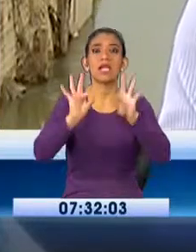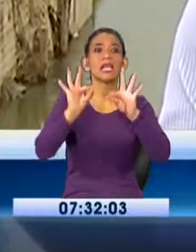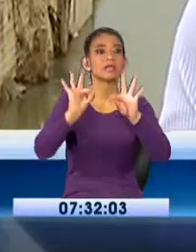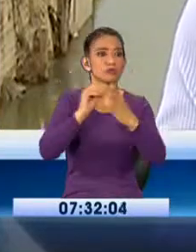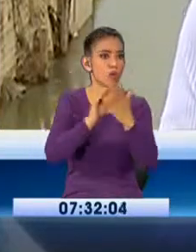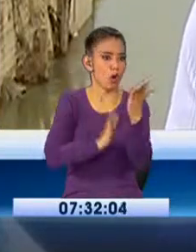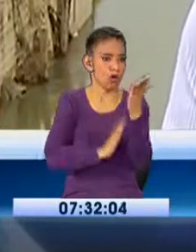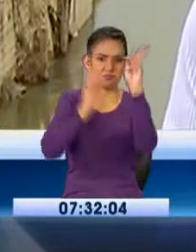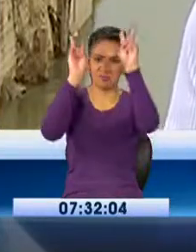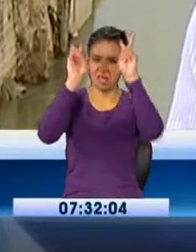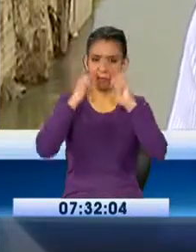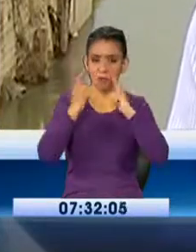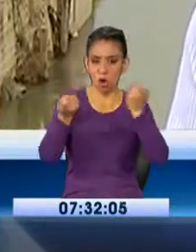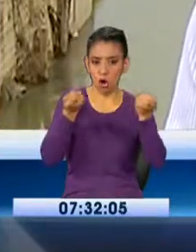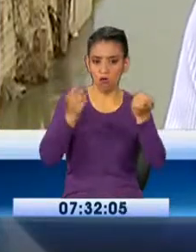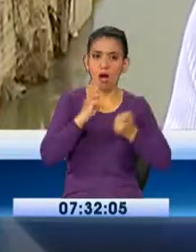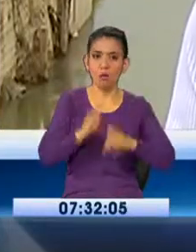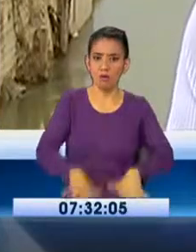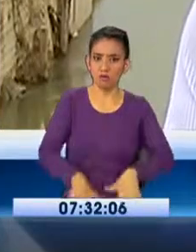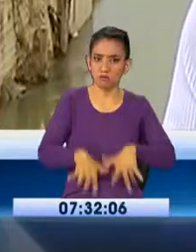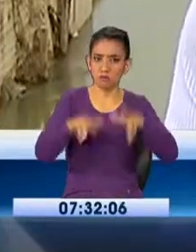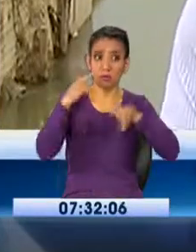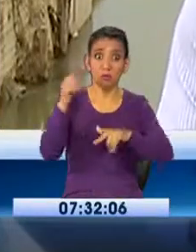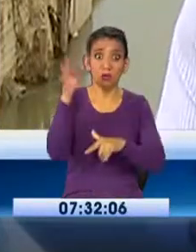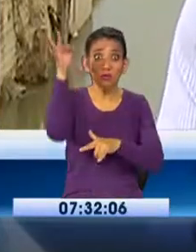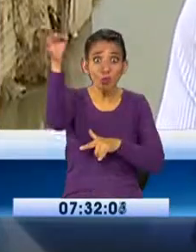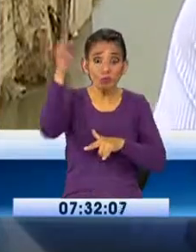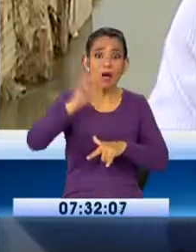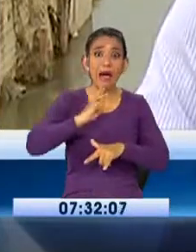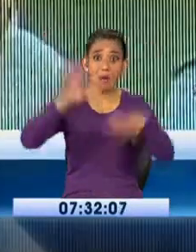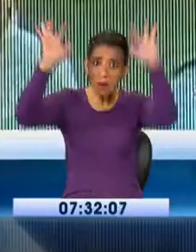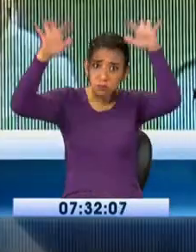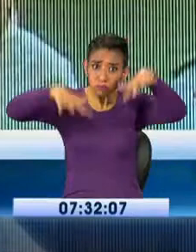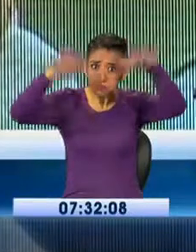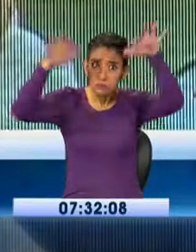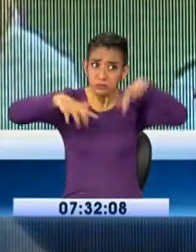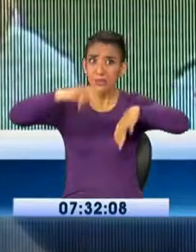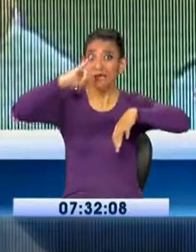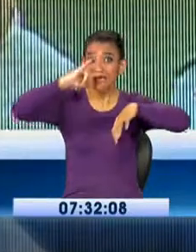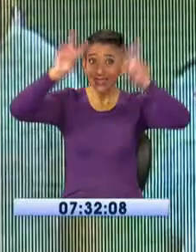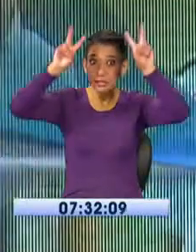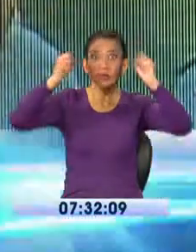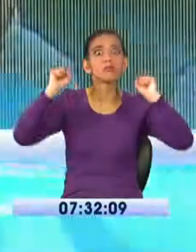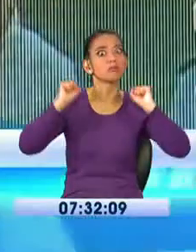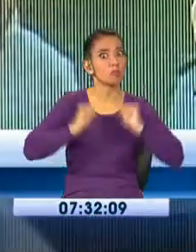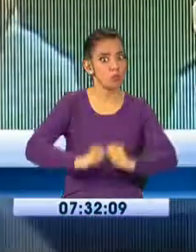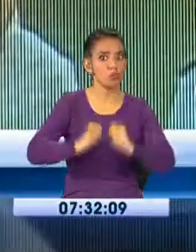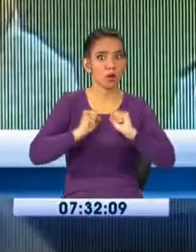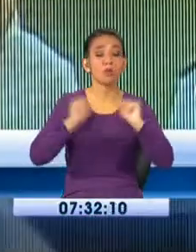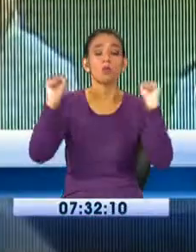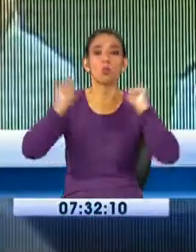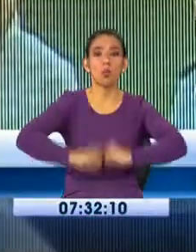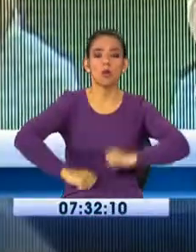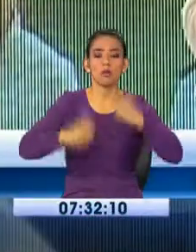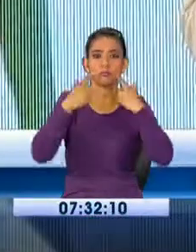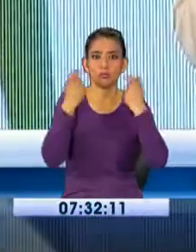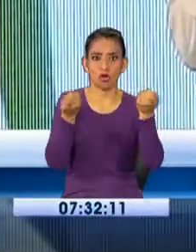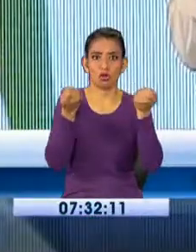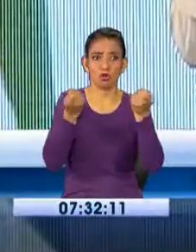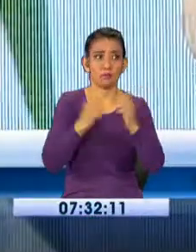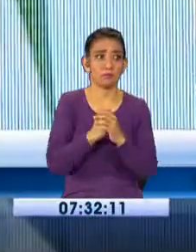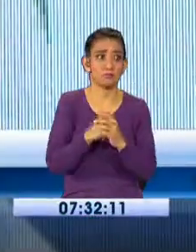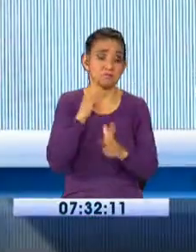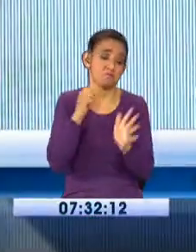estos proyectos, esto ante lo anunciado de un futuro fenómeno del Niño. Ojalá no nos llegue el Niño, pero si nos llega,